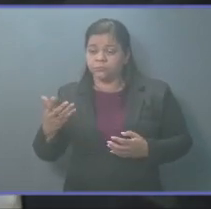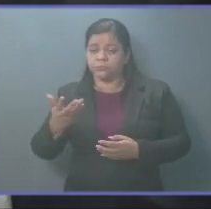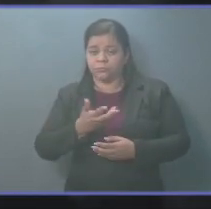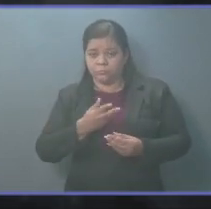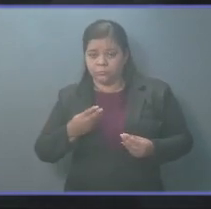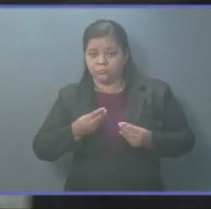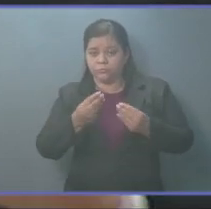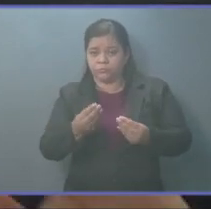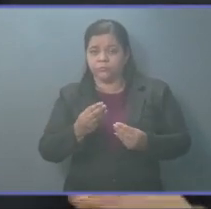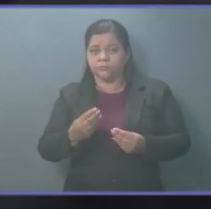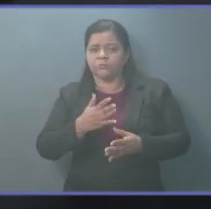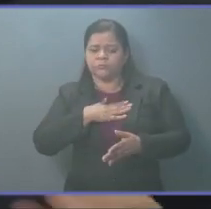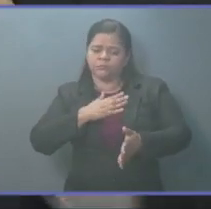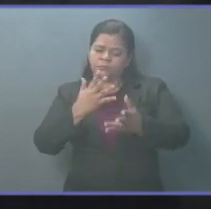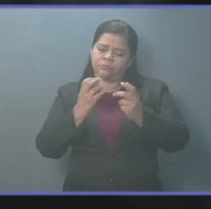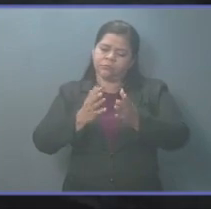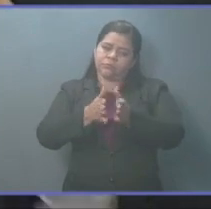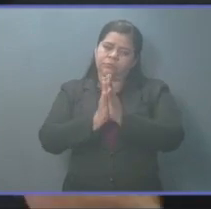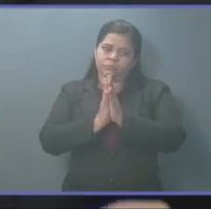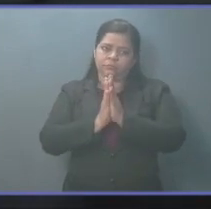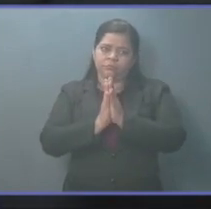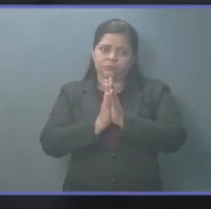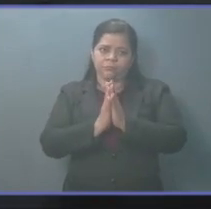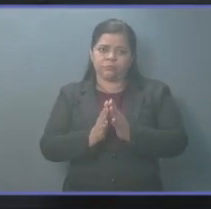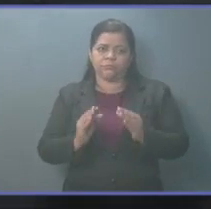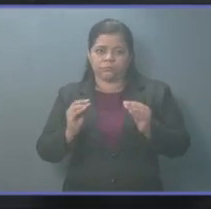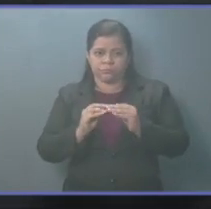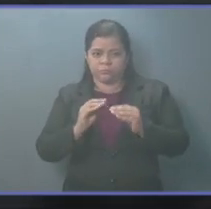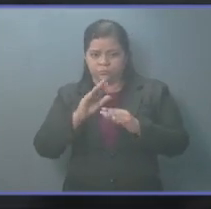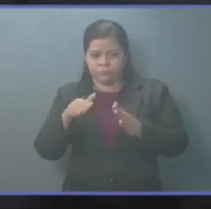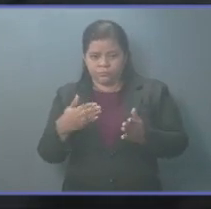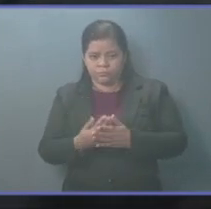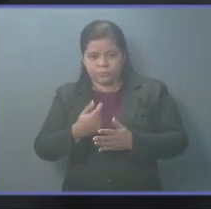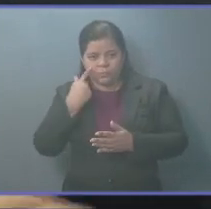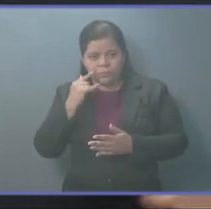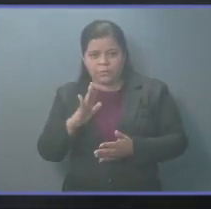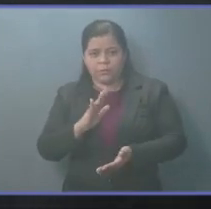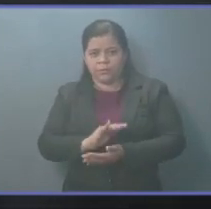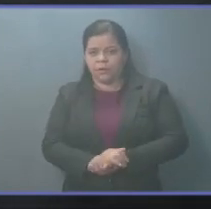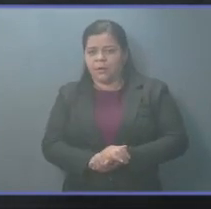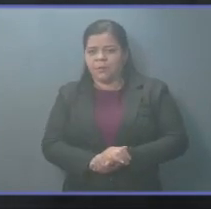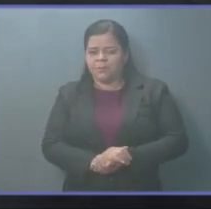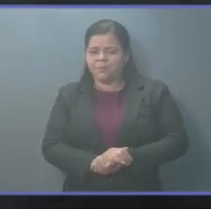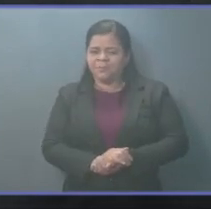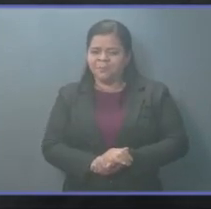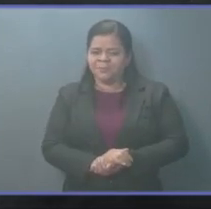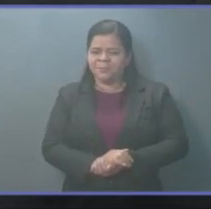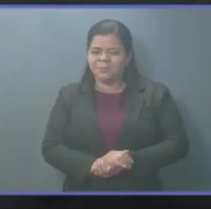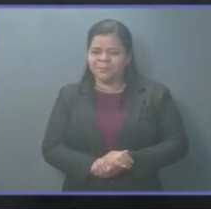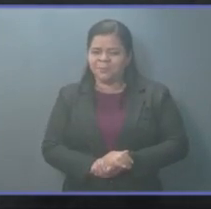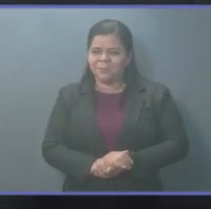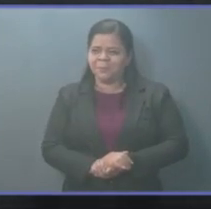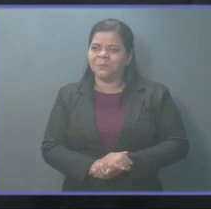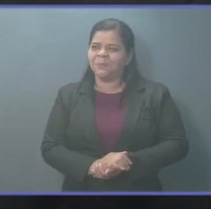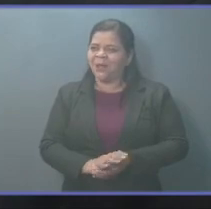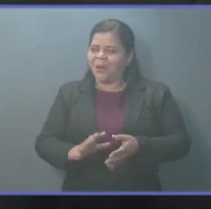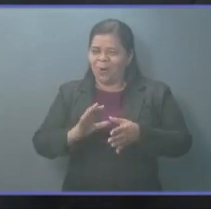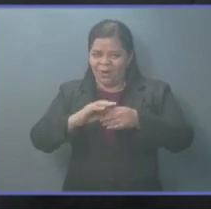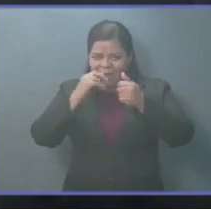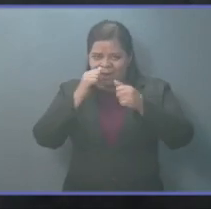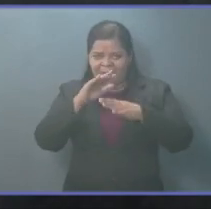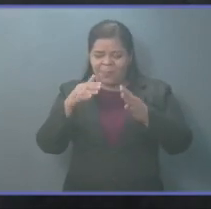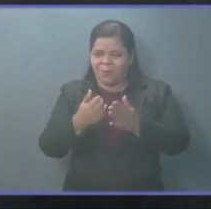ejemplo y le ruego me disculpe y al pueblo también el ejemplo. Pero si el señor presidente le da la